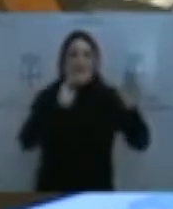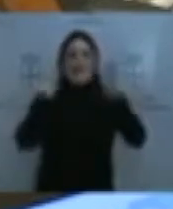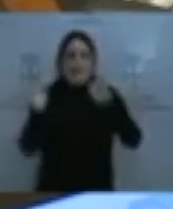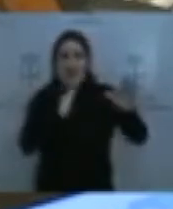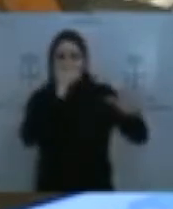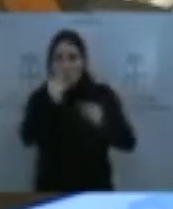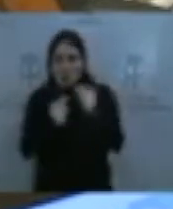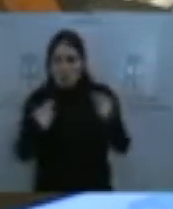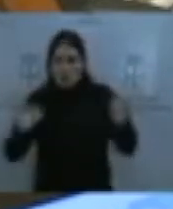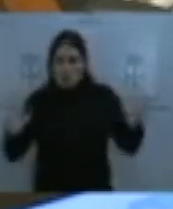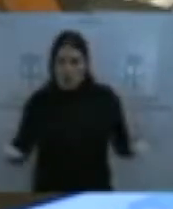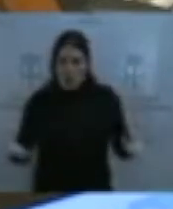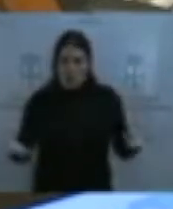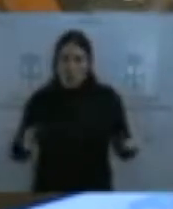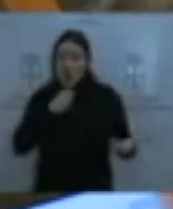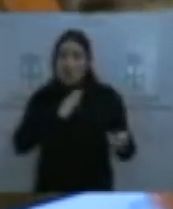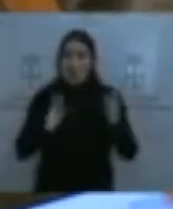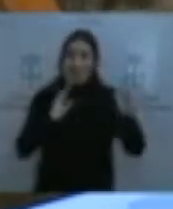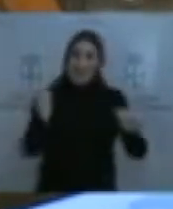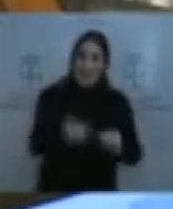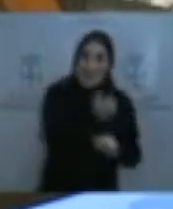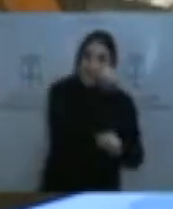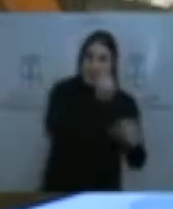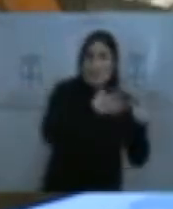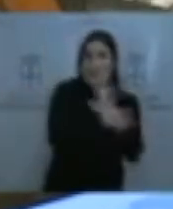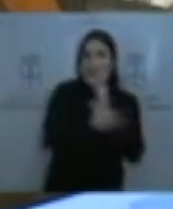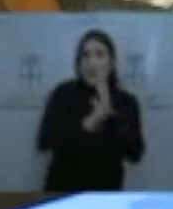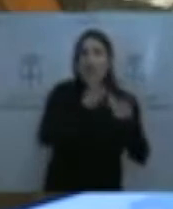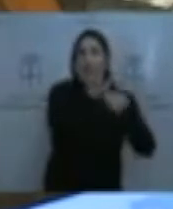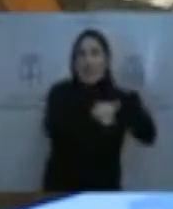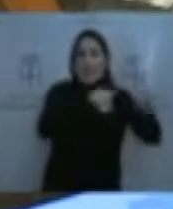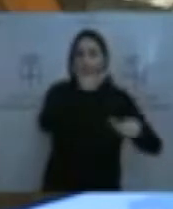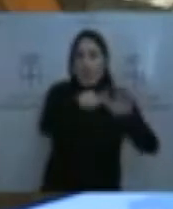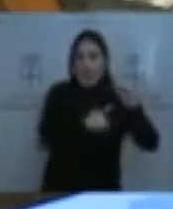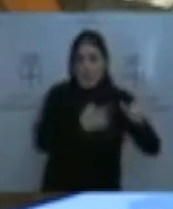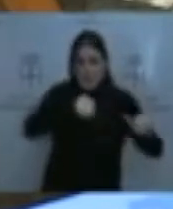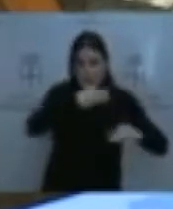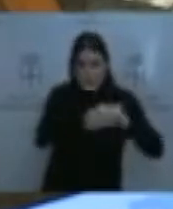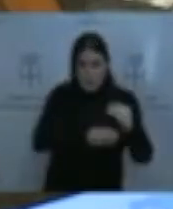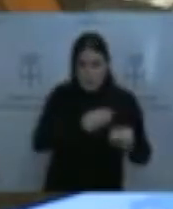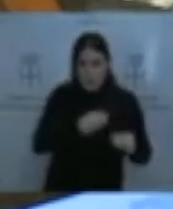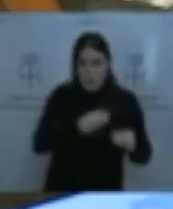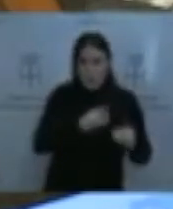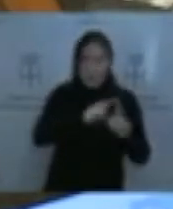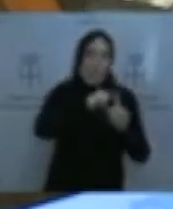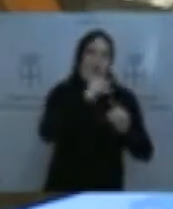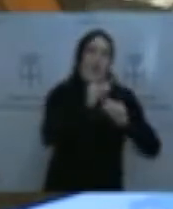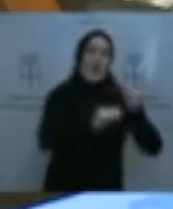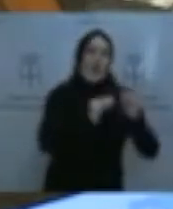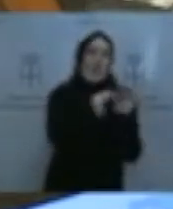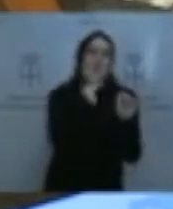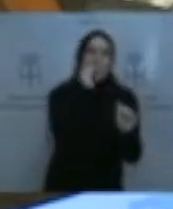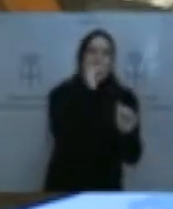tengamos en cuenta, ¿no? Porque en fase A, es decir, lo que se refiere a las convocatorias por nosotros realizadas, el grado de ejecución es mayor y en cambio